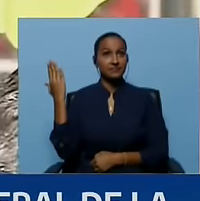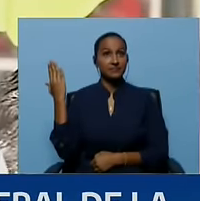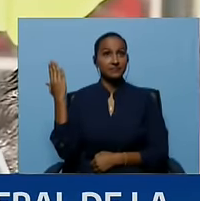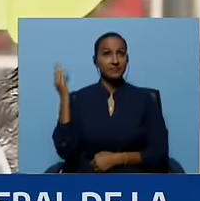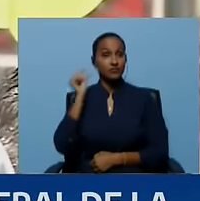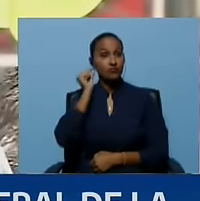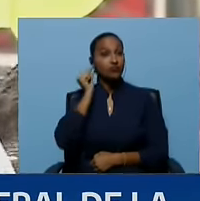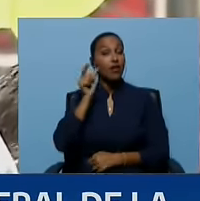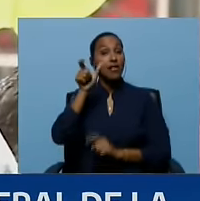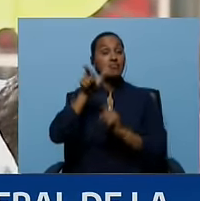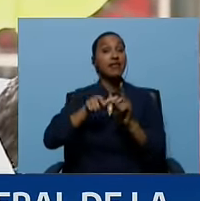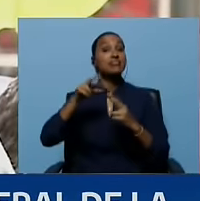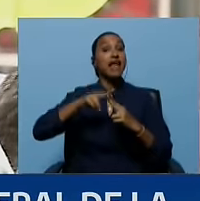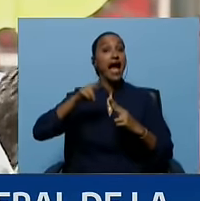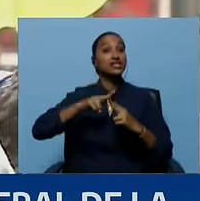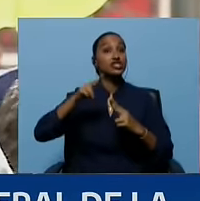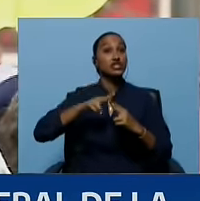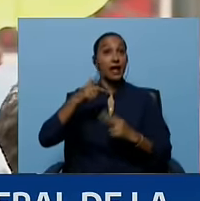para Venezuela.